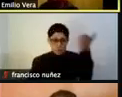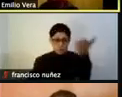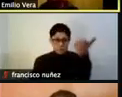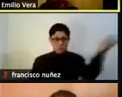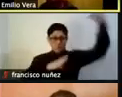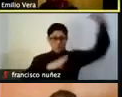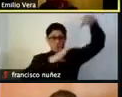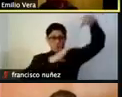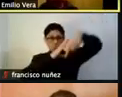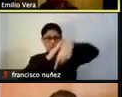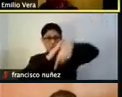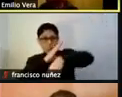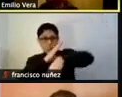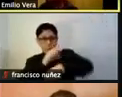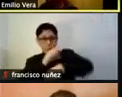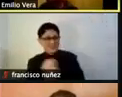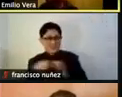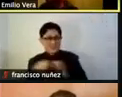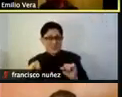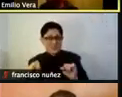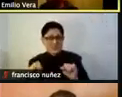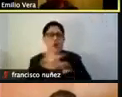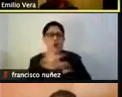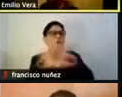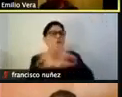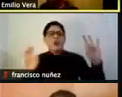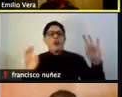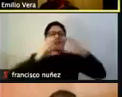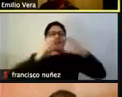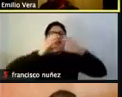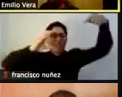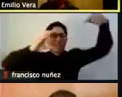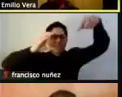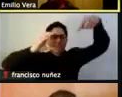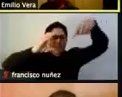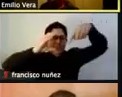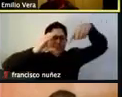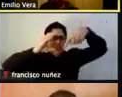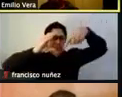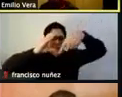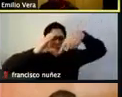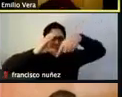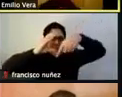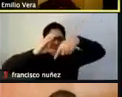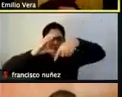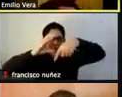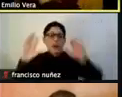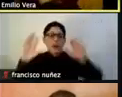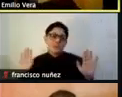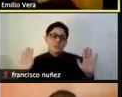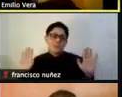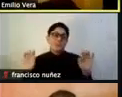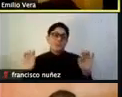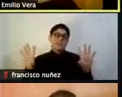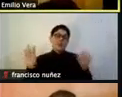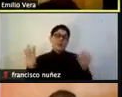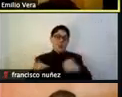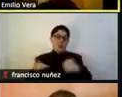nunca se va a poder saber a ciencia cierta, a no ser que uno pudiera hacer un hoyo y sacar una muestra.